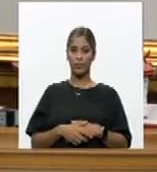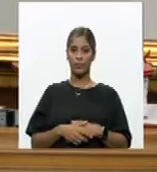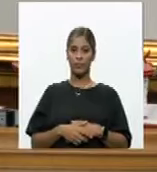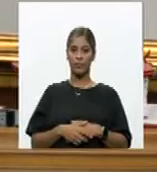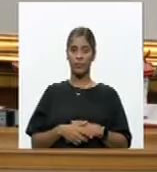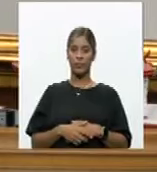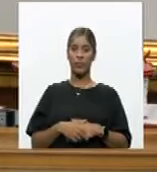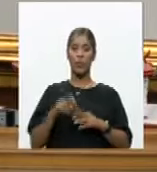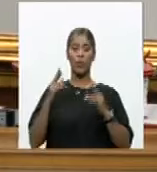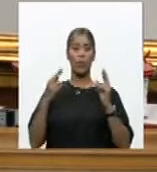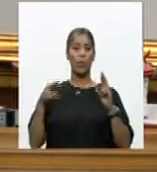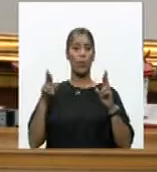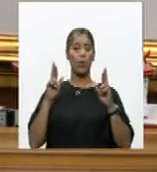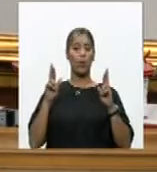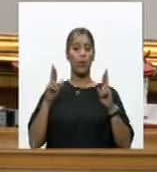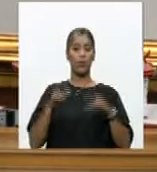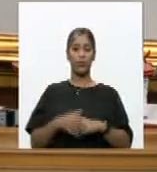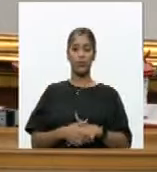Y ojalá